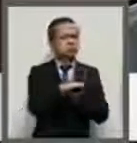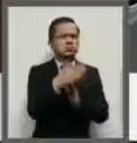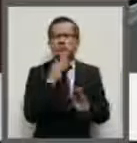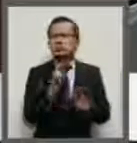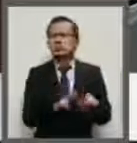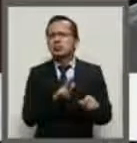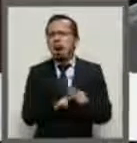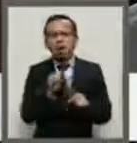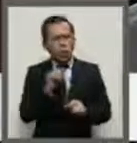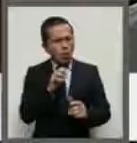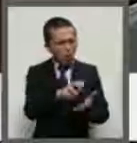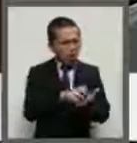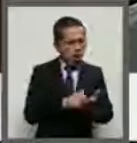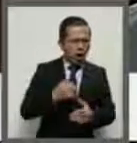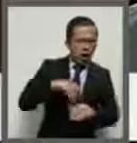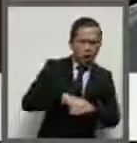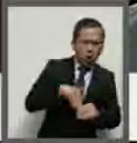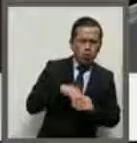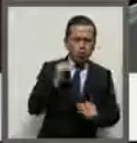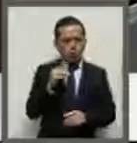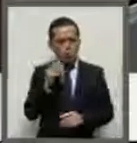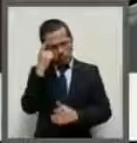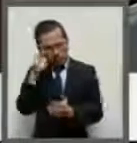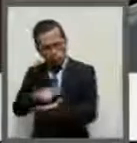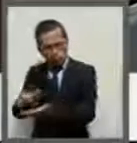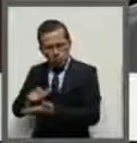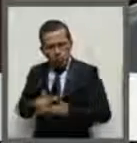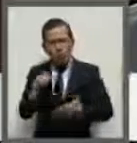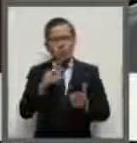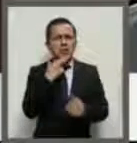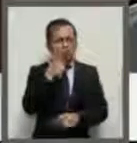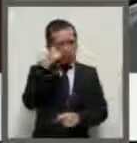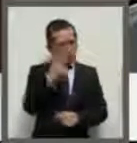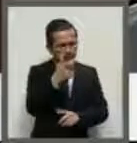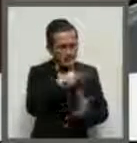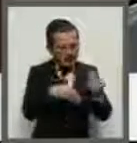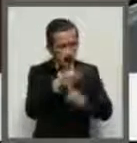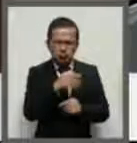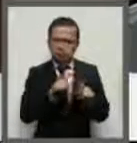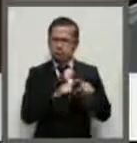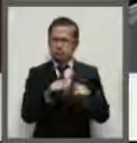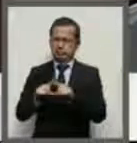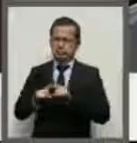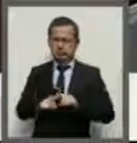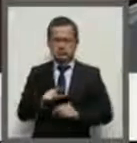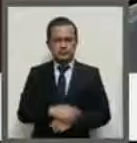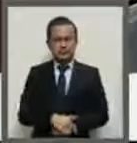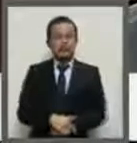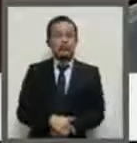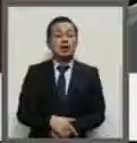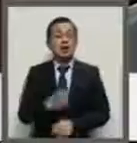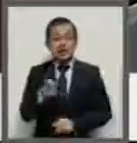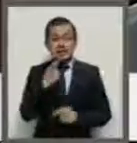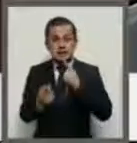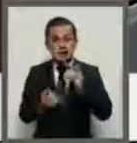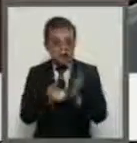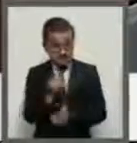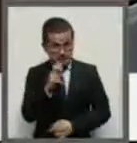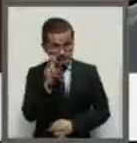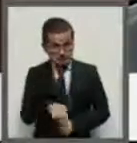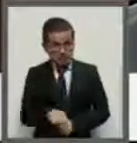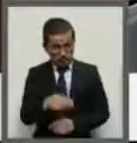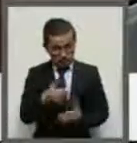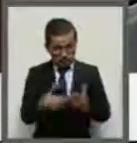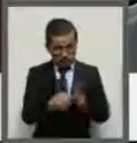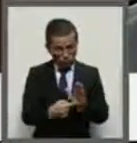consumo, la inversión productiva o la financiera, entre otras disyuntivas económicas. El dictamen a discusión recoge